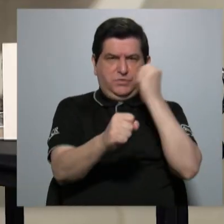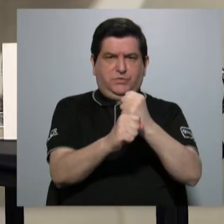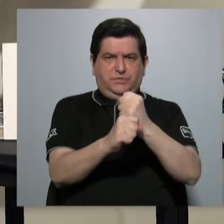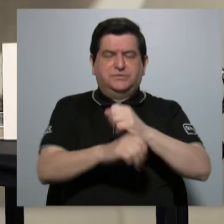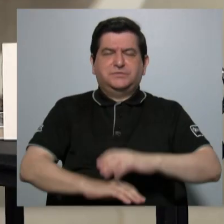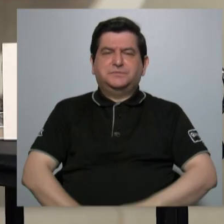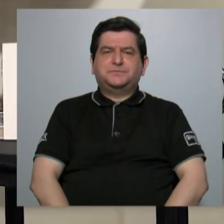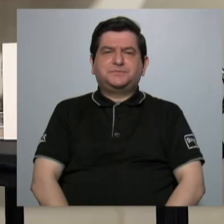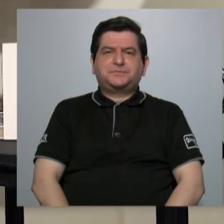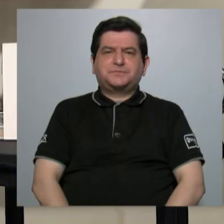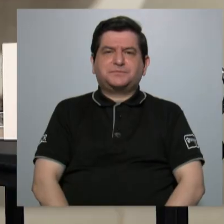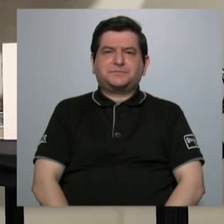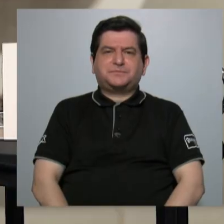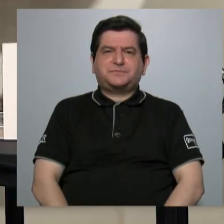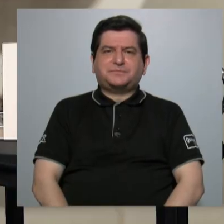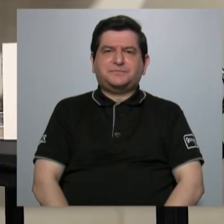años.